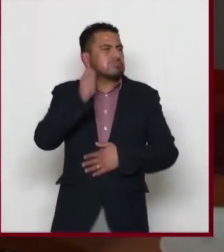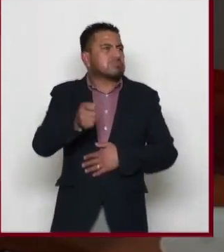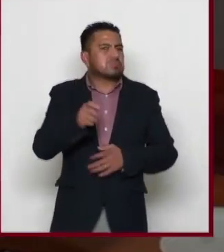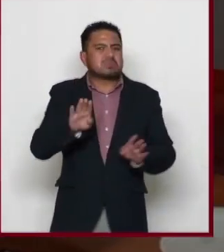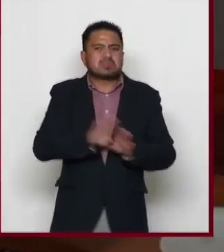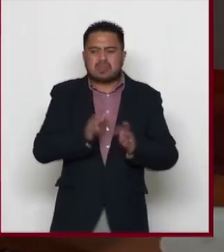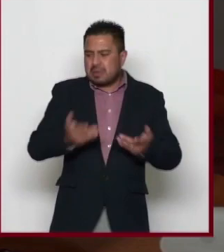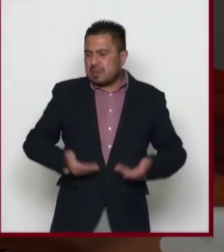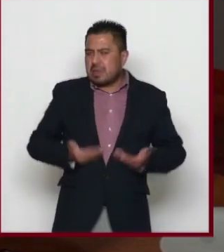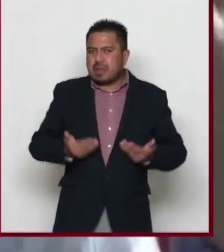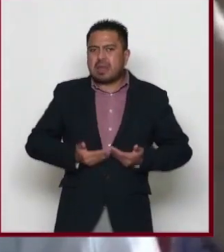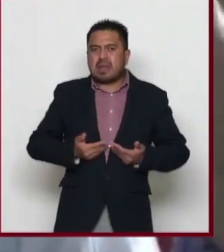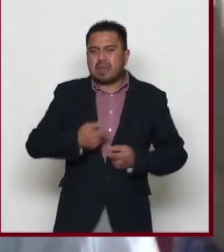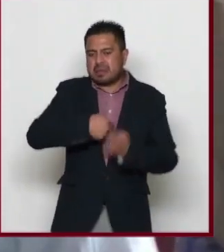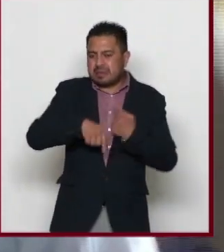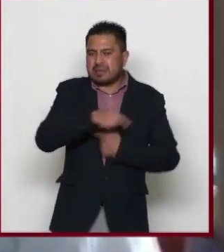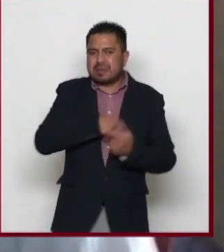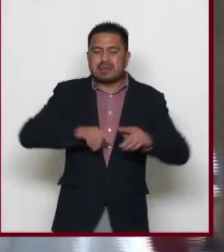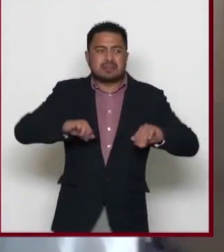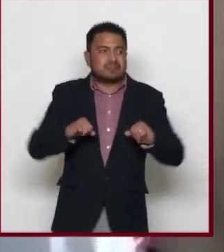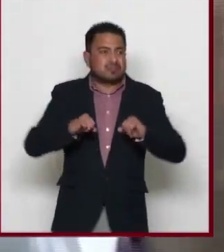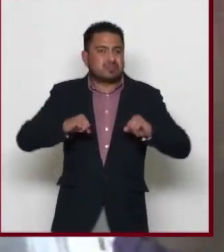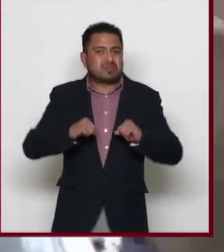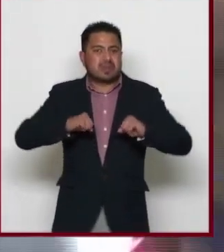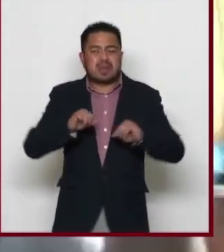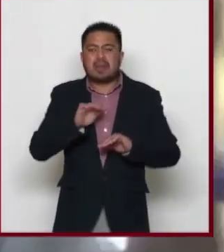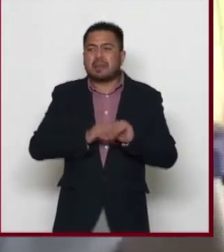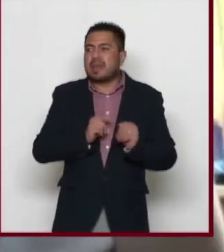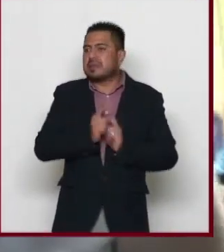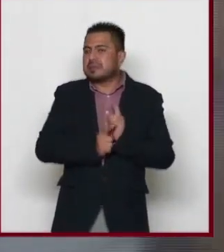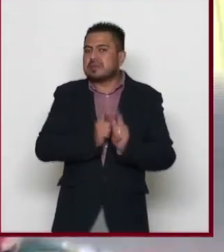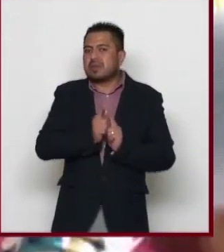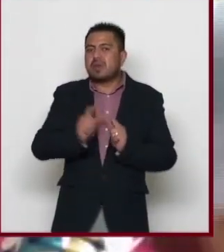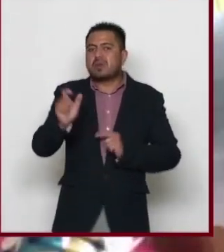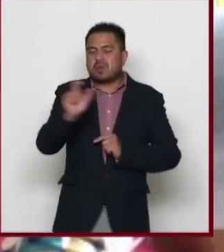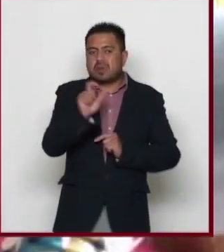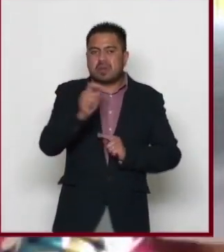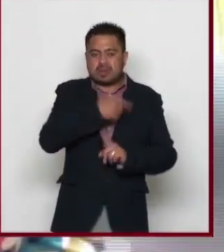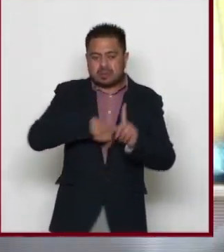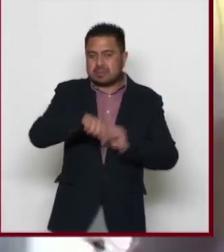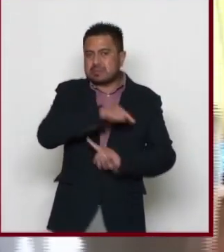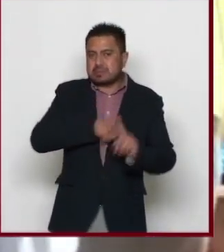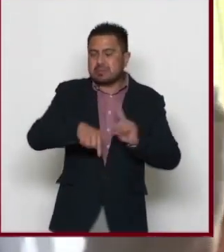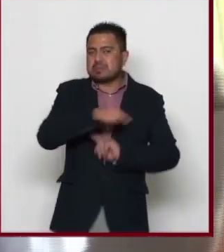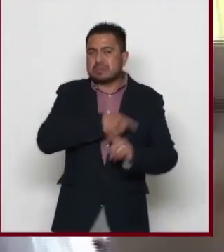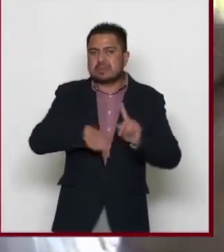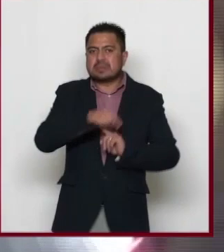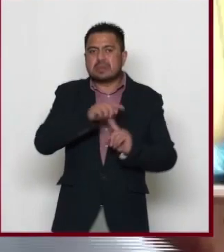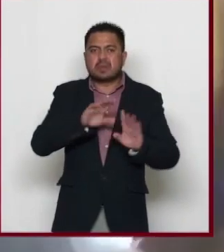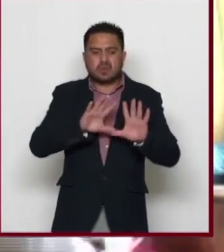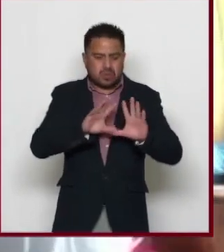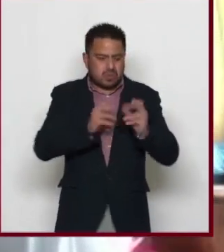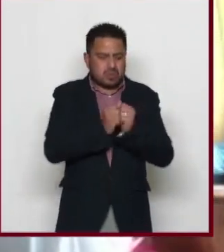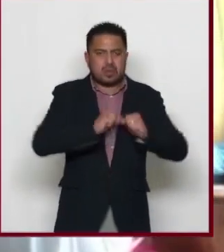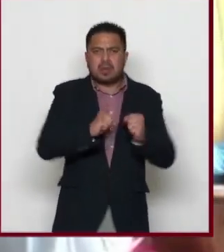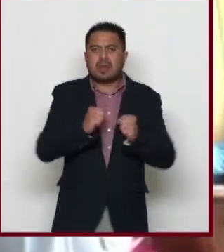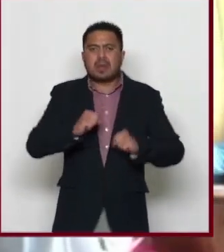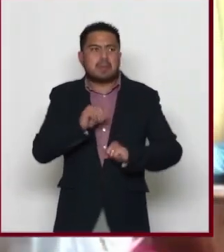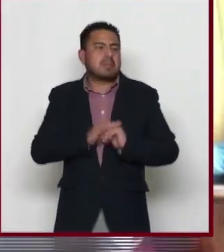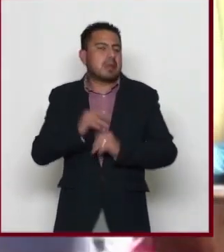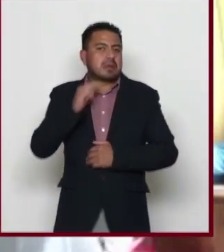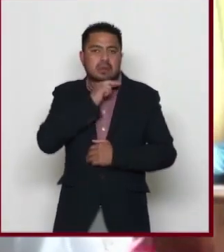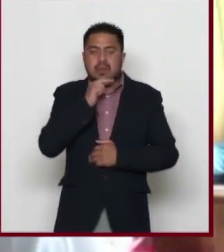es como las bailarinas, los que escuchamos, ¿no? De que cuando la bailarina está dando vueltas y estira los brazos, gira más despacio, y